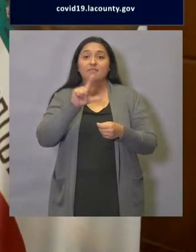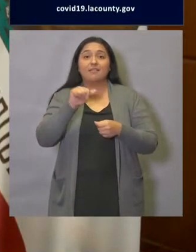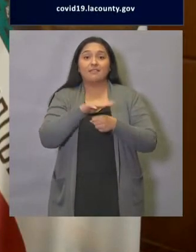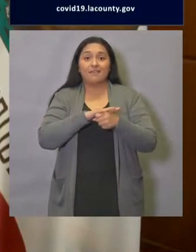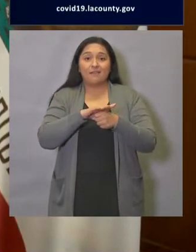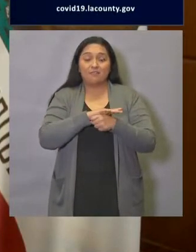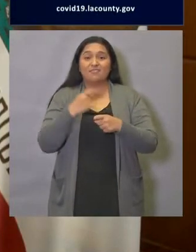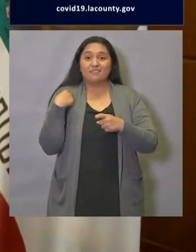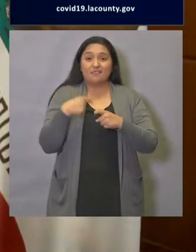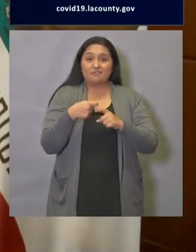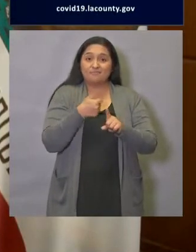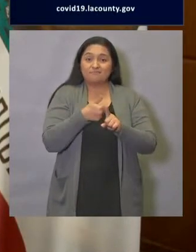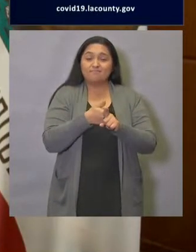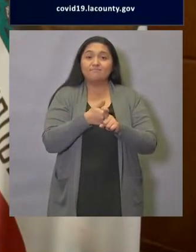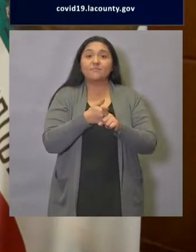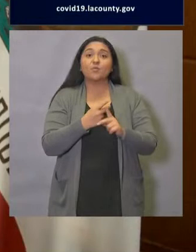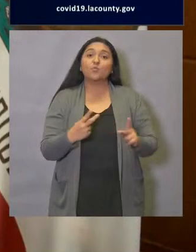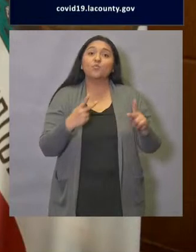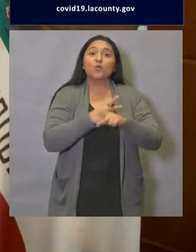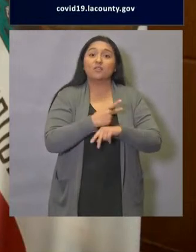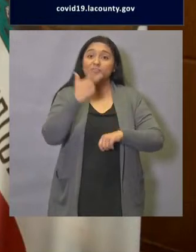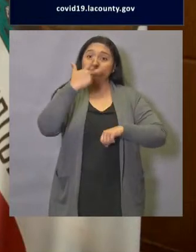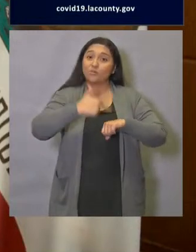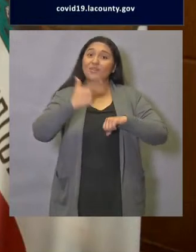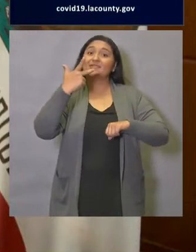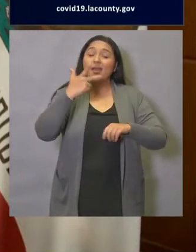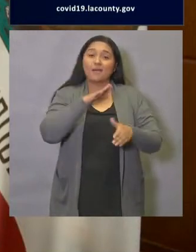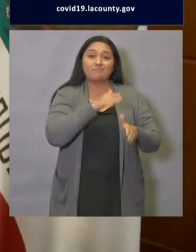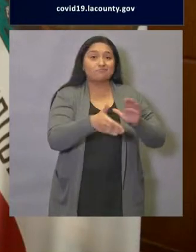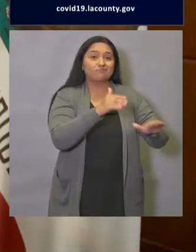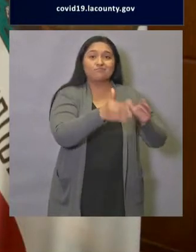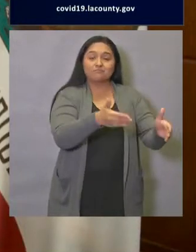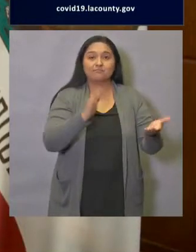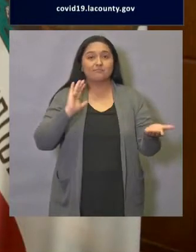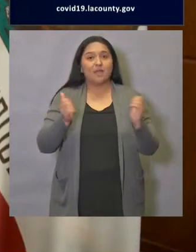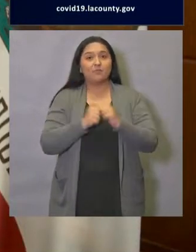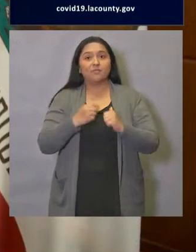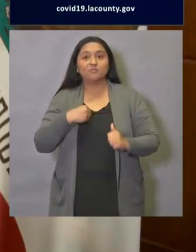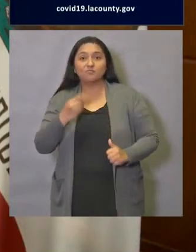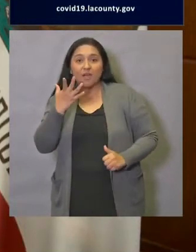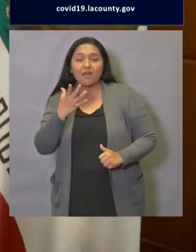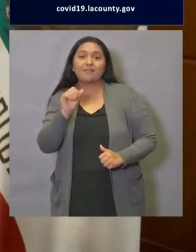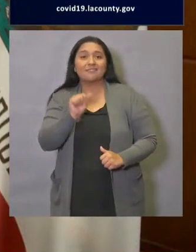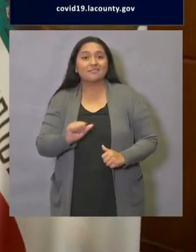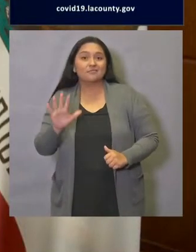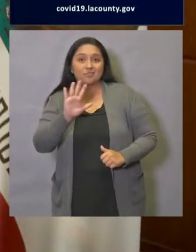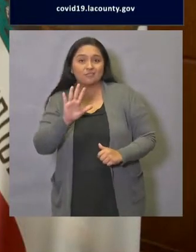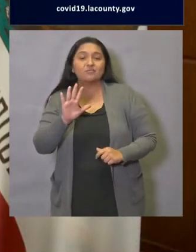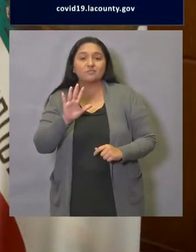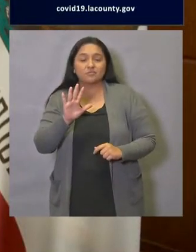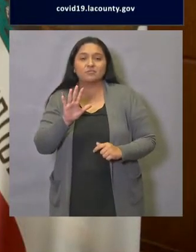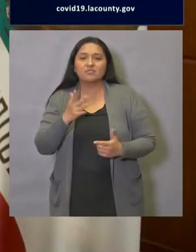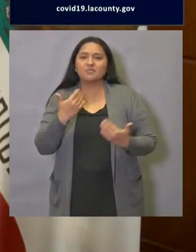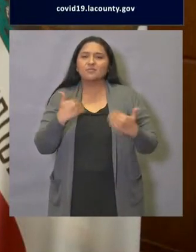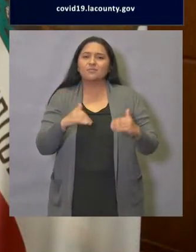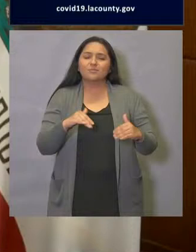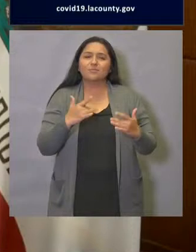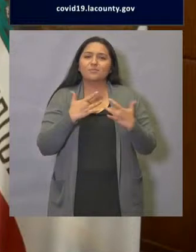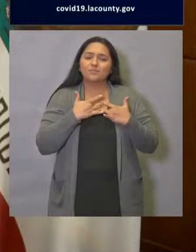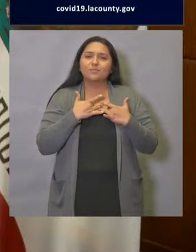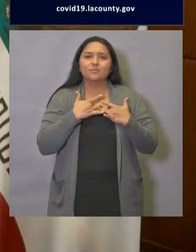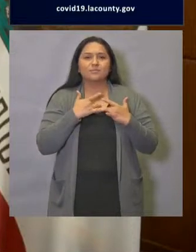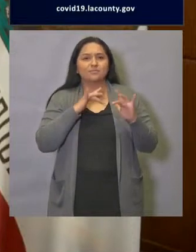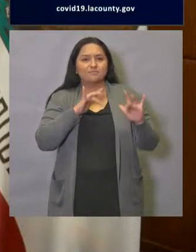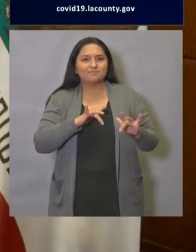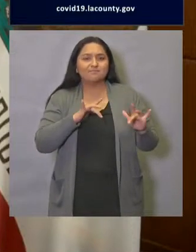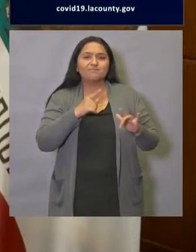3 veces más que anglos y asiáticos americanos. Mi corazón se rompe por ellos y todos los que han